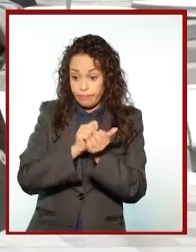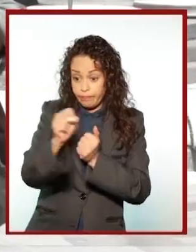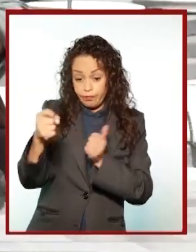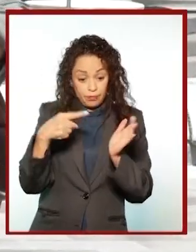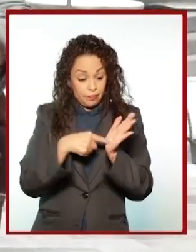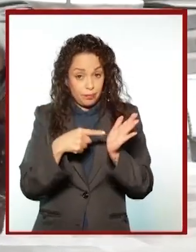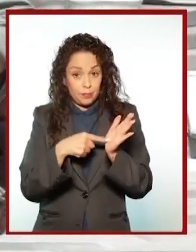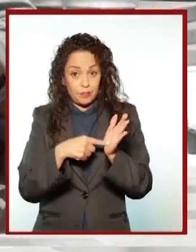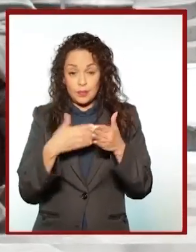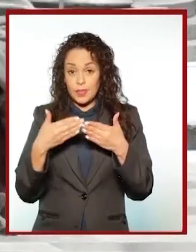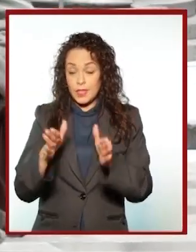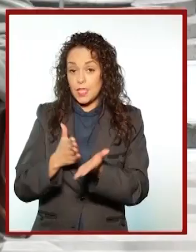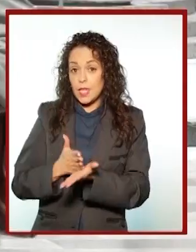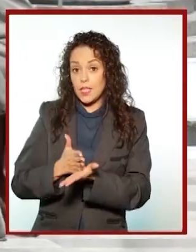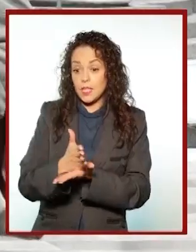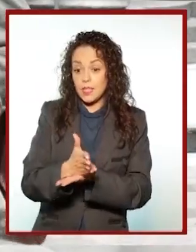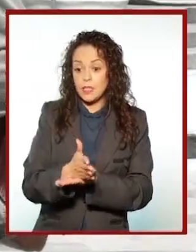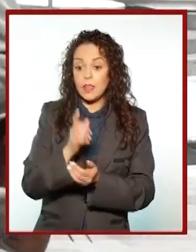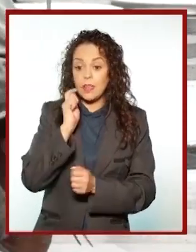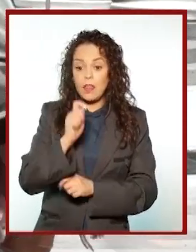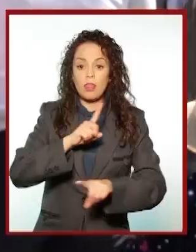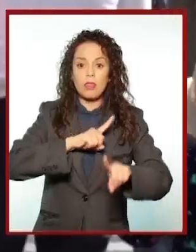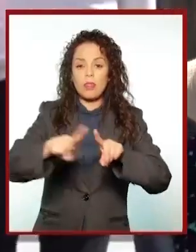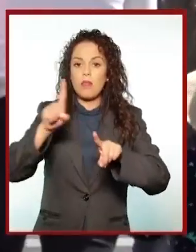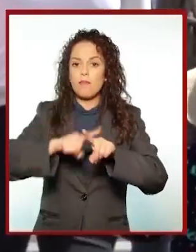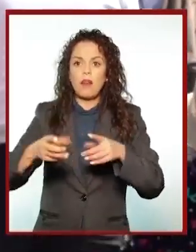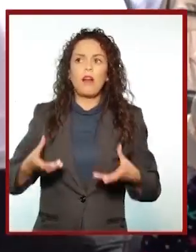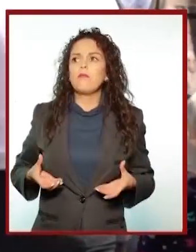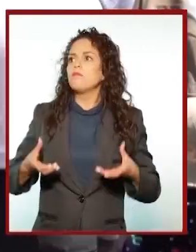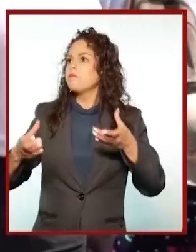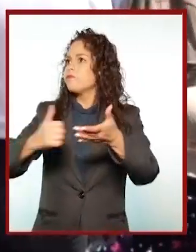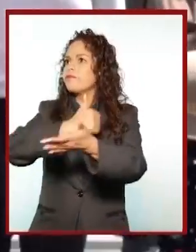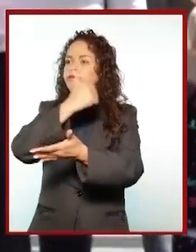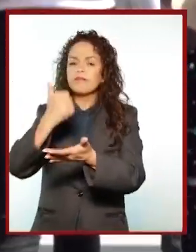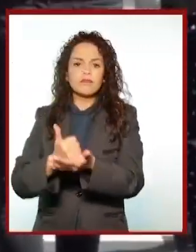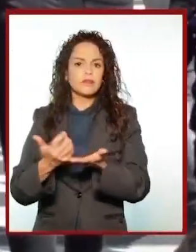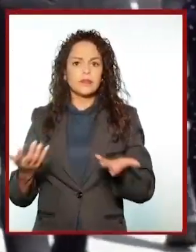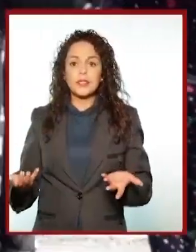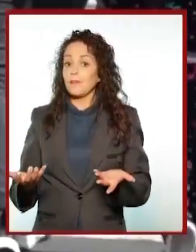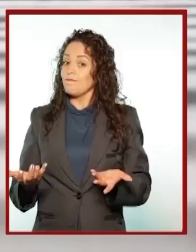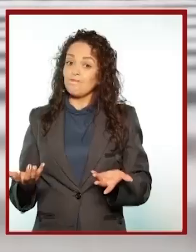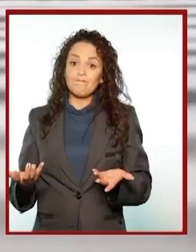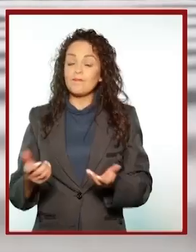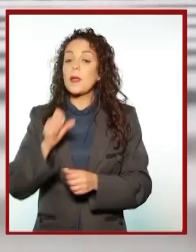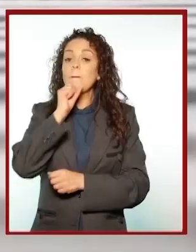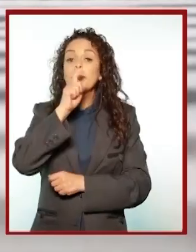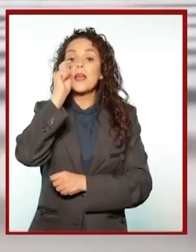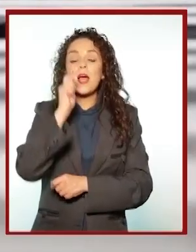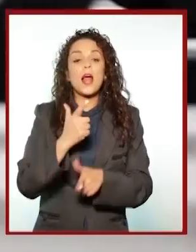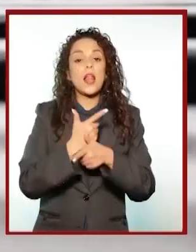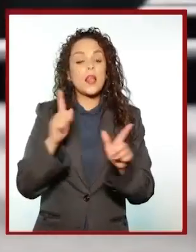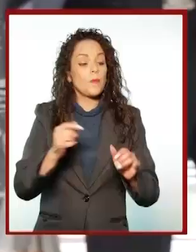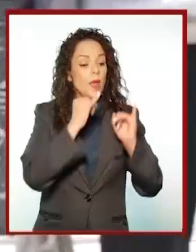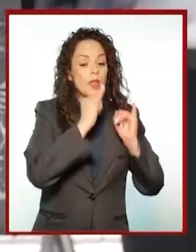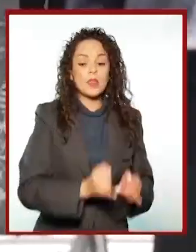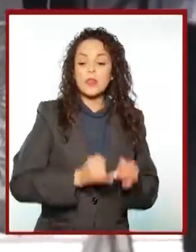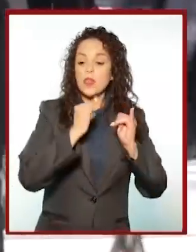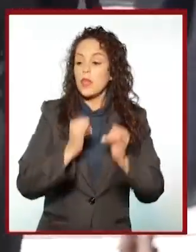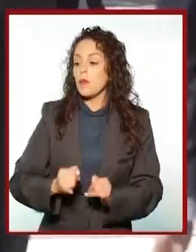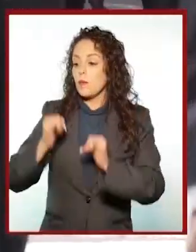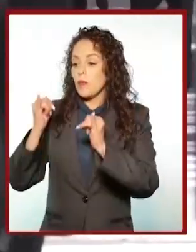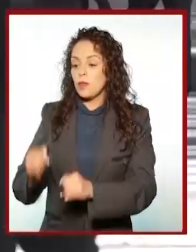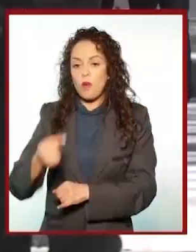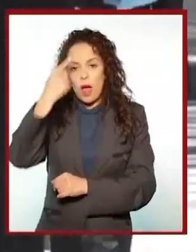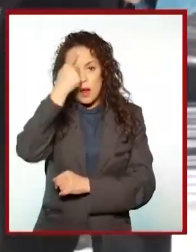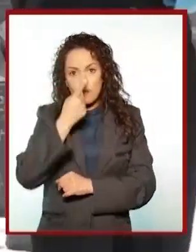derecho constitucional, ¿no? De acceso como a los espacios urbanos, sino más bien también como esa libertad